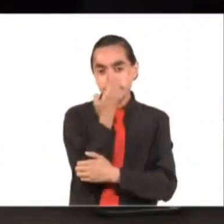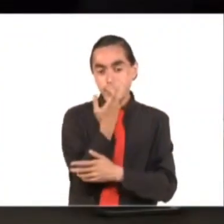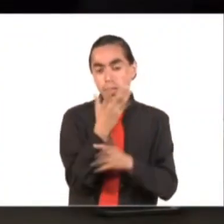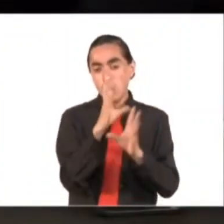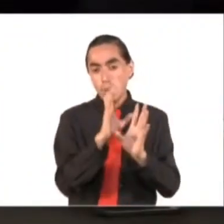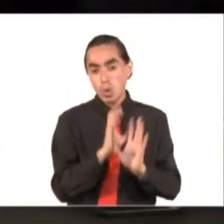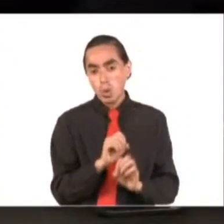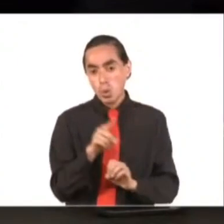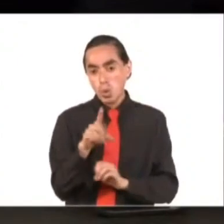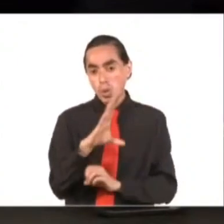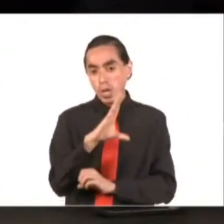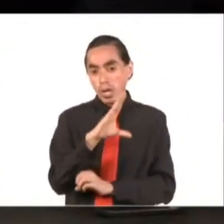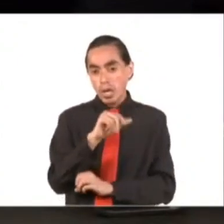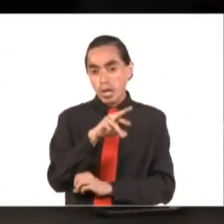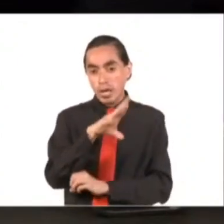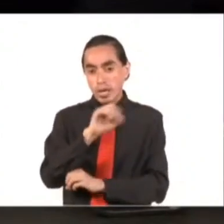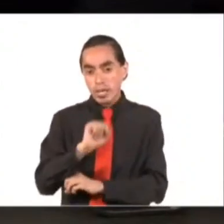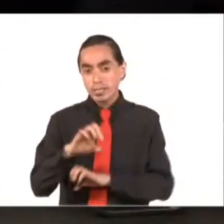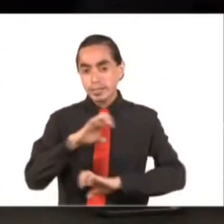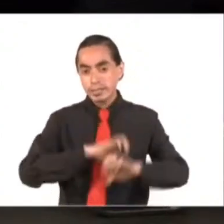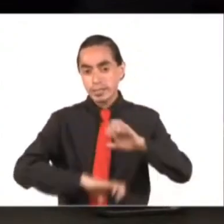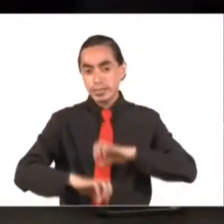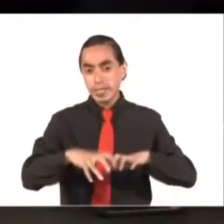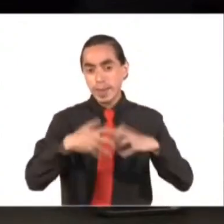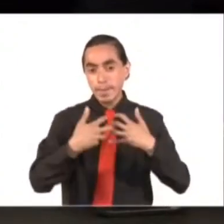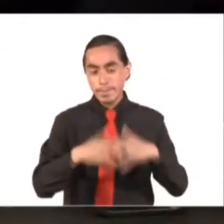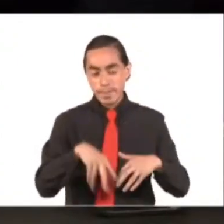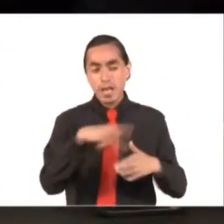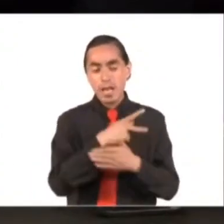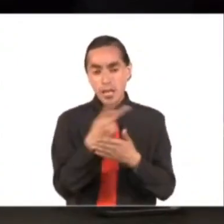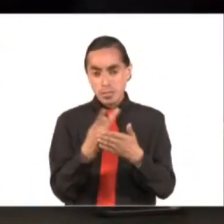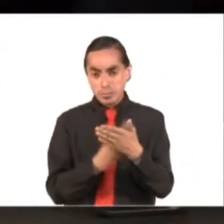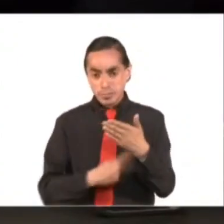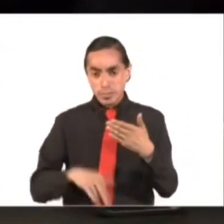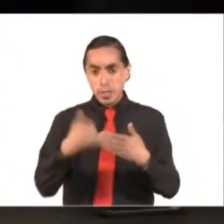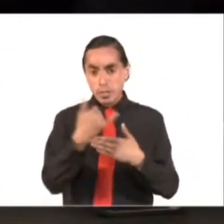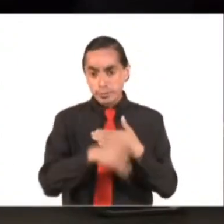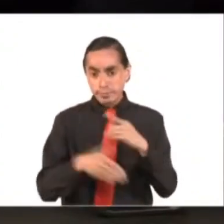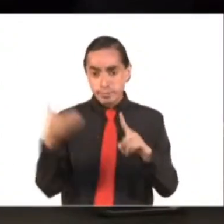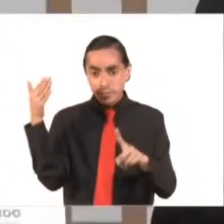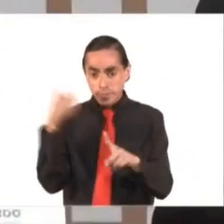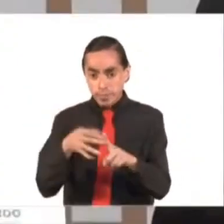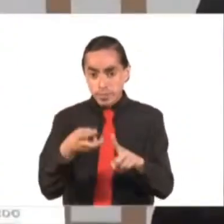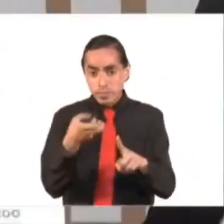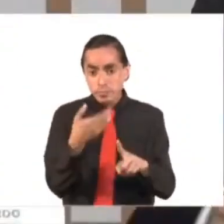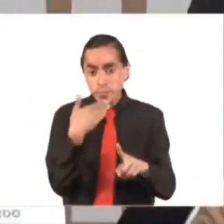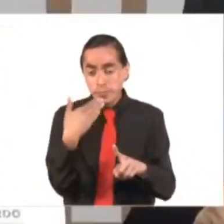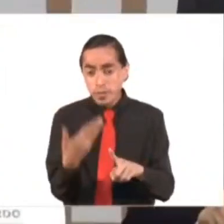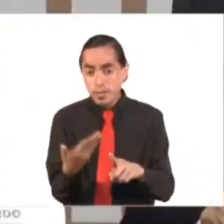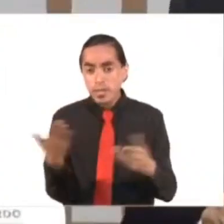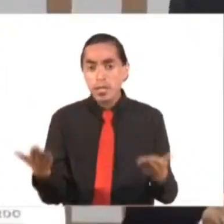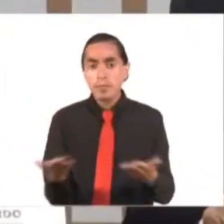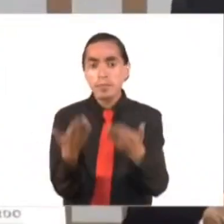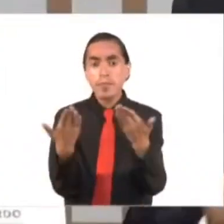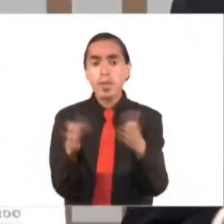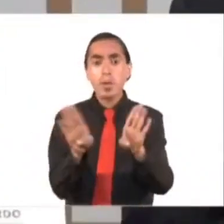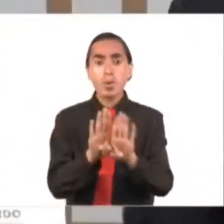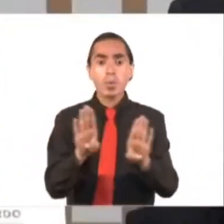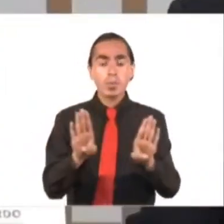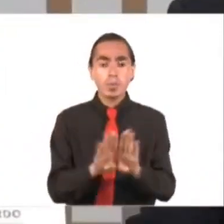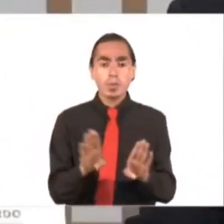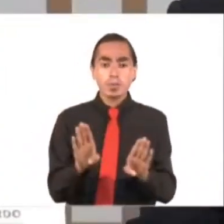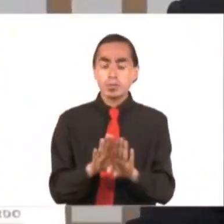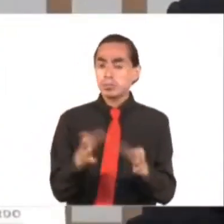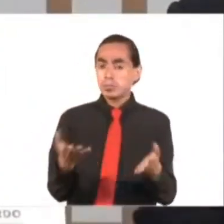cámaras empresariales, el impacto que ha tenido este proyecto y cómo potenciarlo, hasta dónde hemos